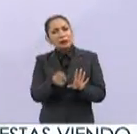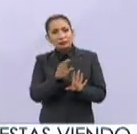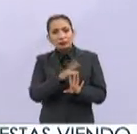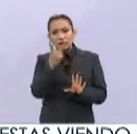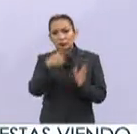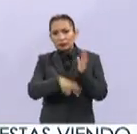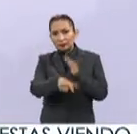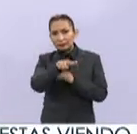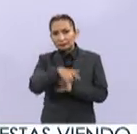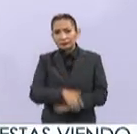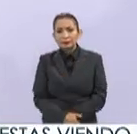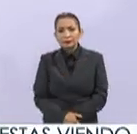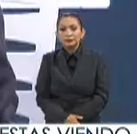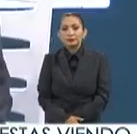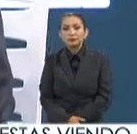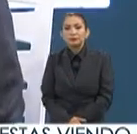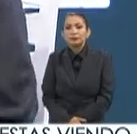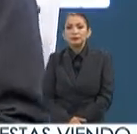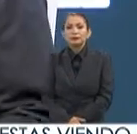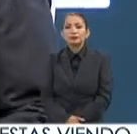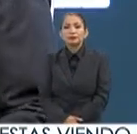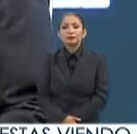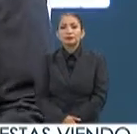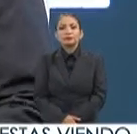ya 2017? Bueno, mire,